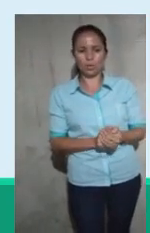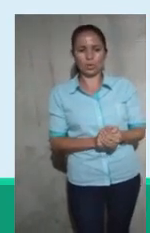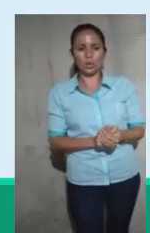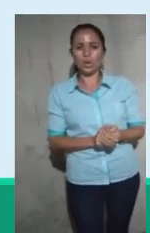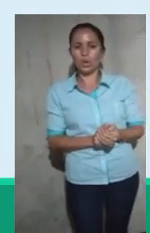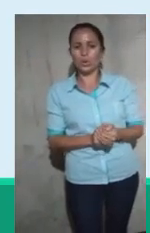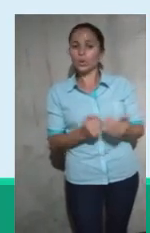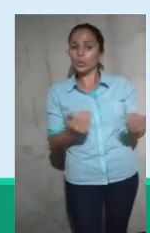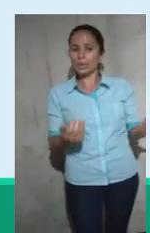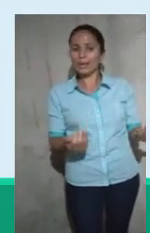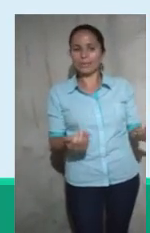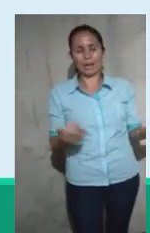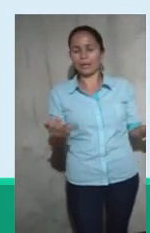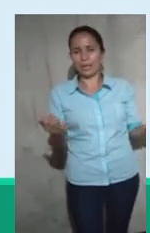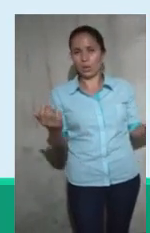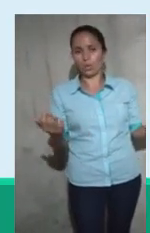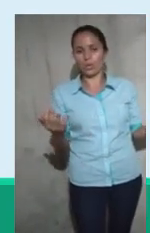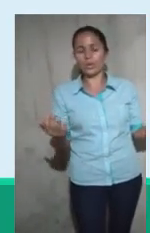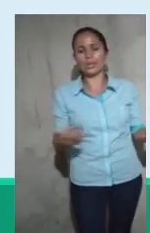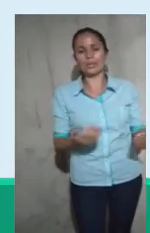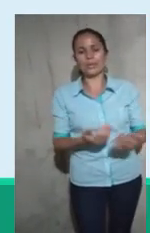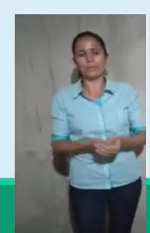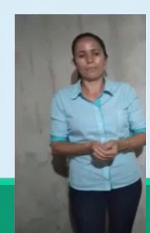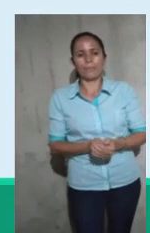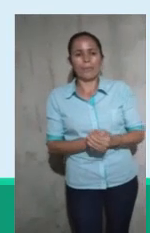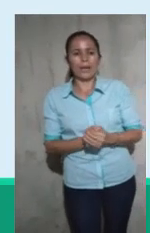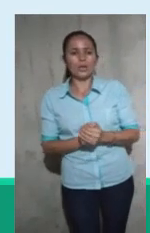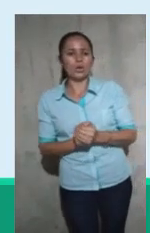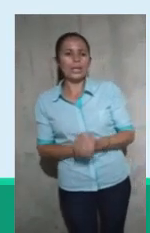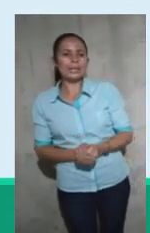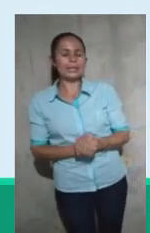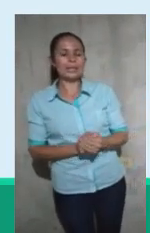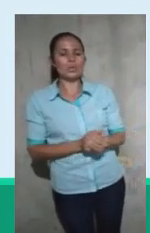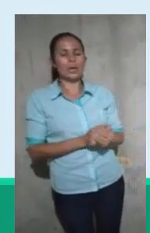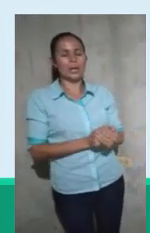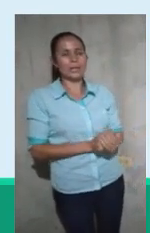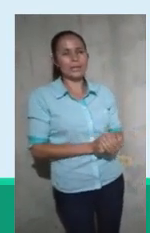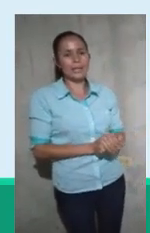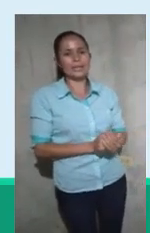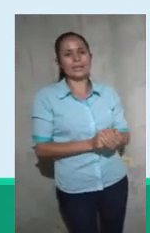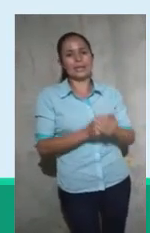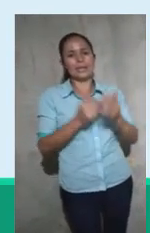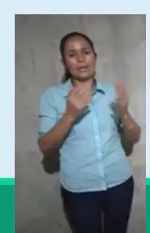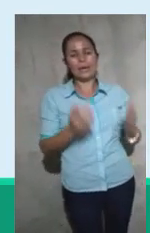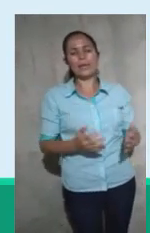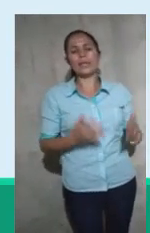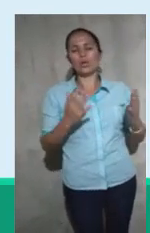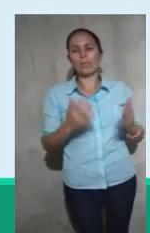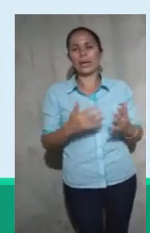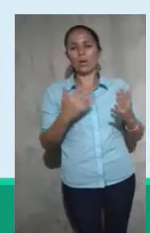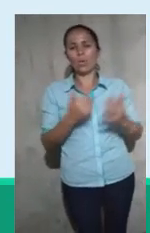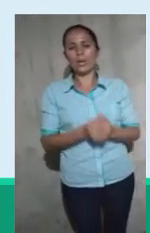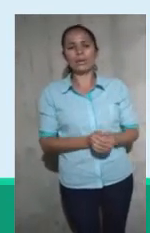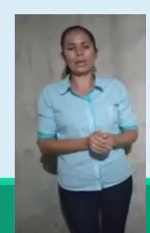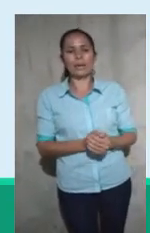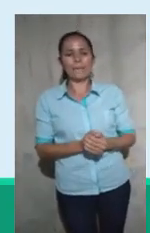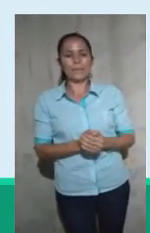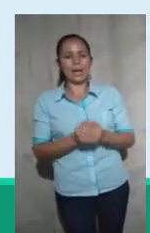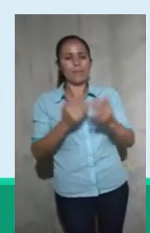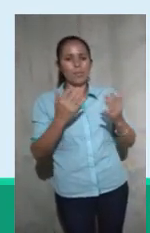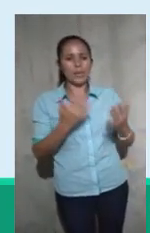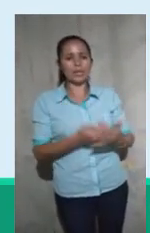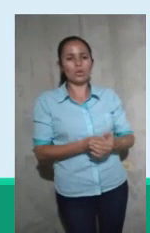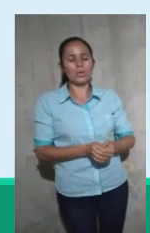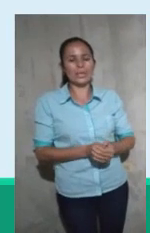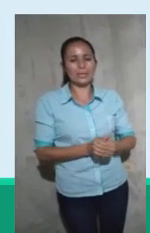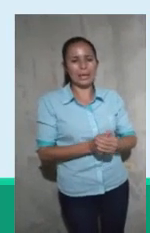y logros. No tuteles a quien no conoces. Todas estas sugerencias se deben de tomar en cuenta